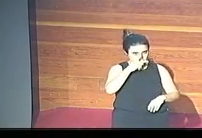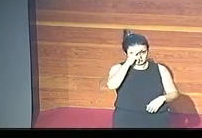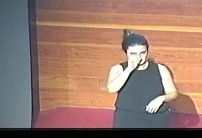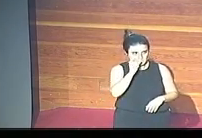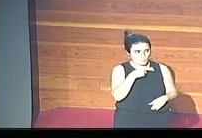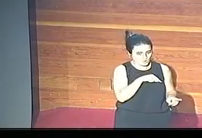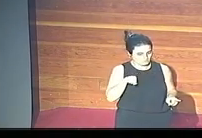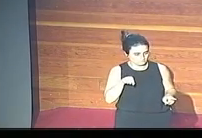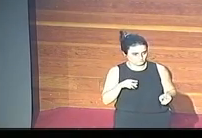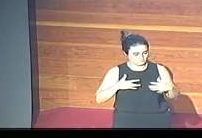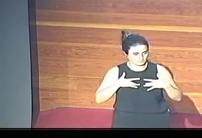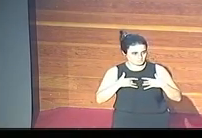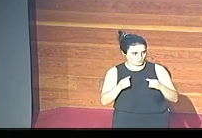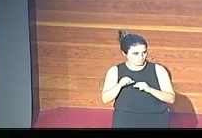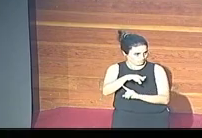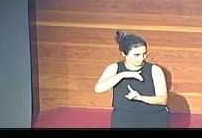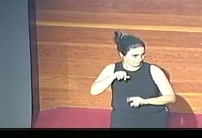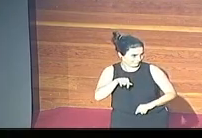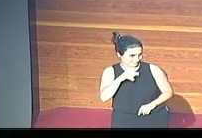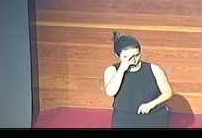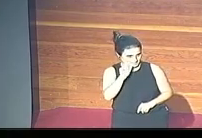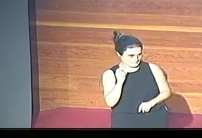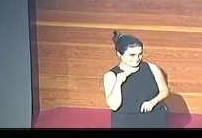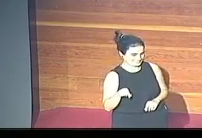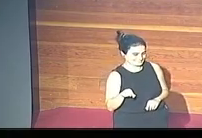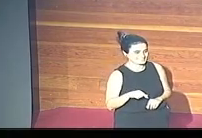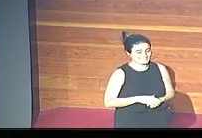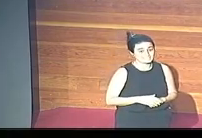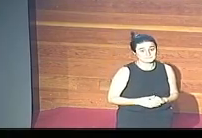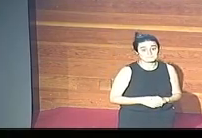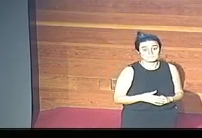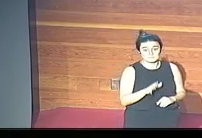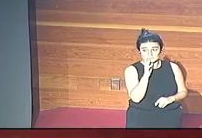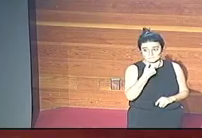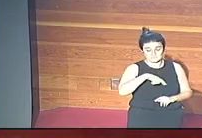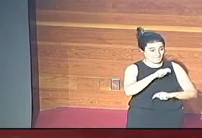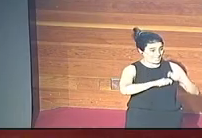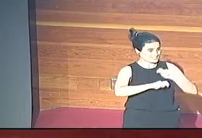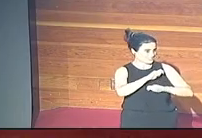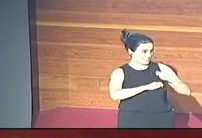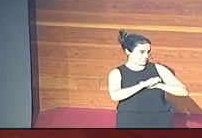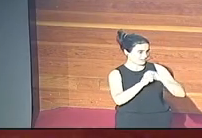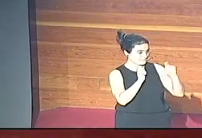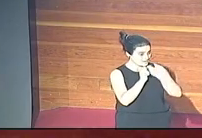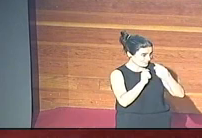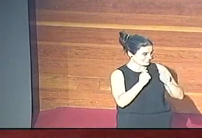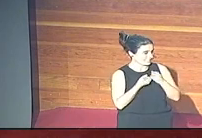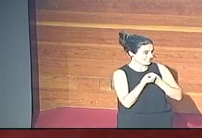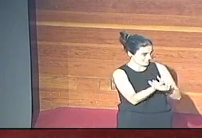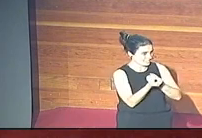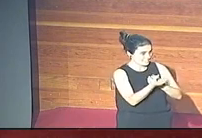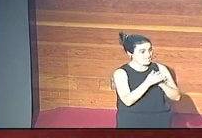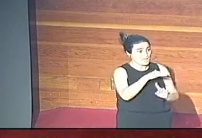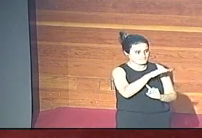salud y medioambiente por eso desde la asociación de periodistas de información ambiental siempre nos gusta recordar